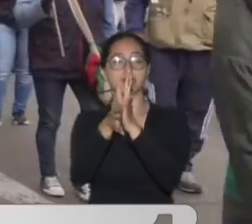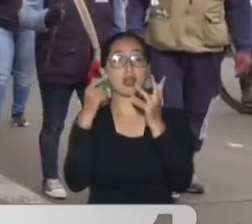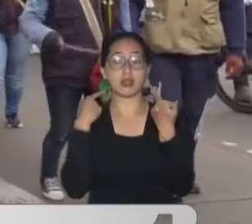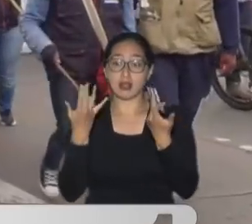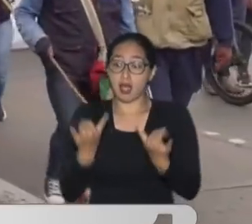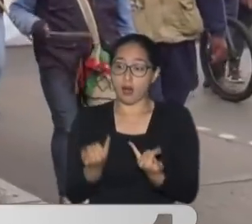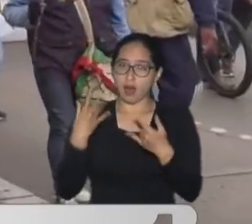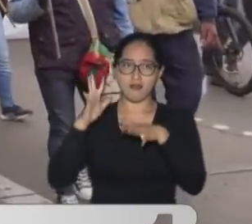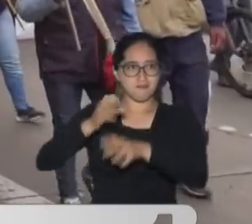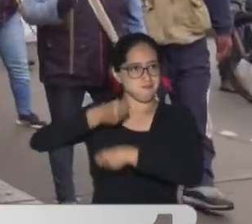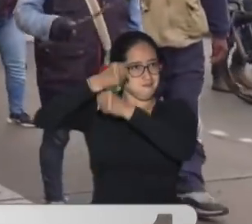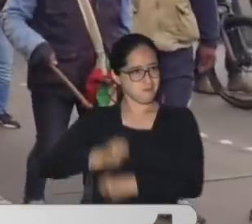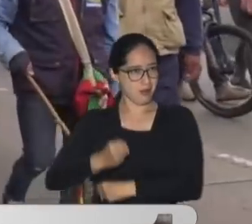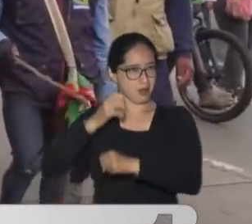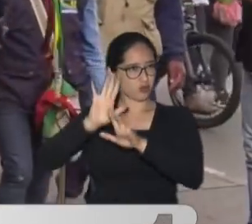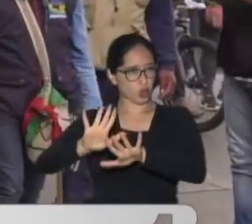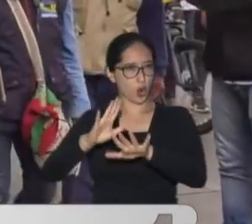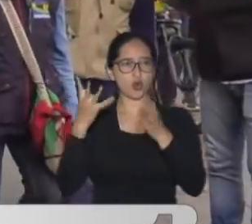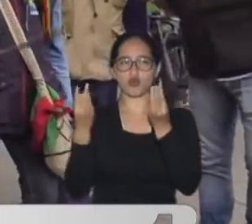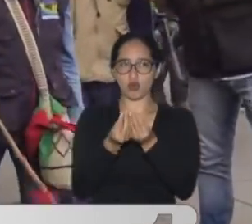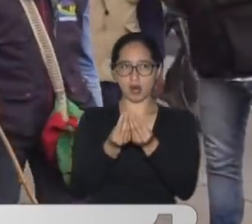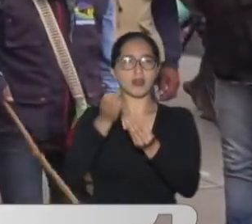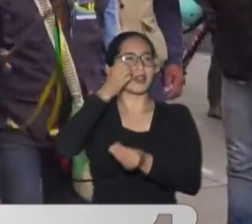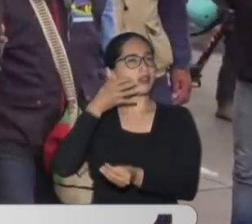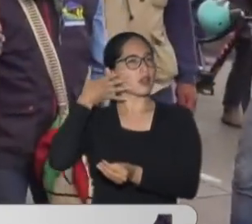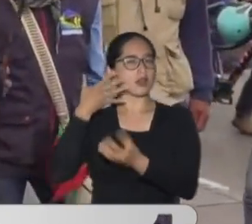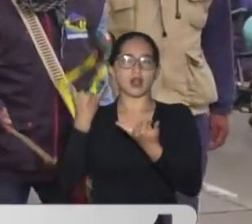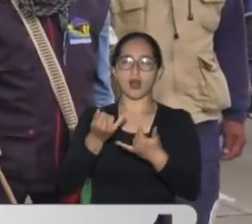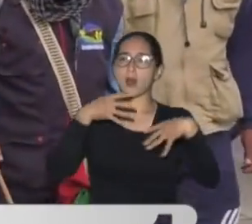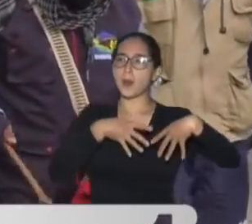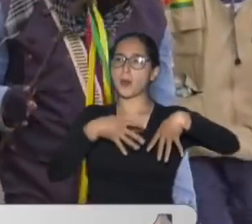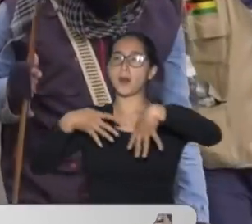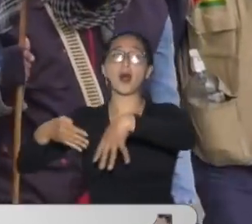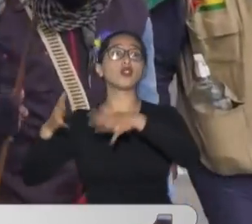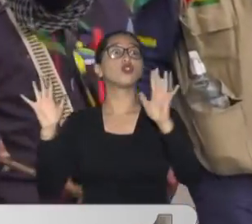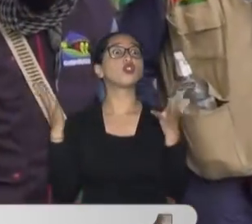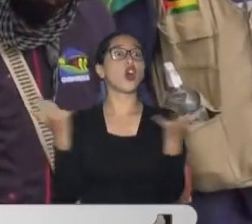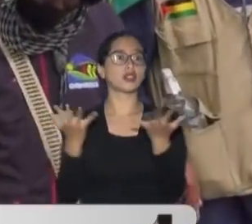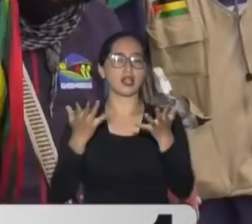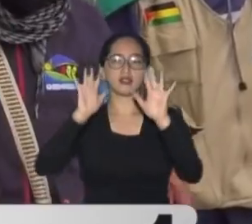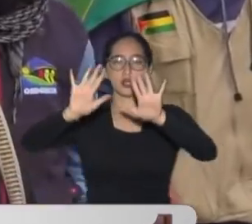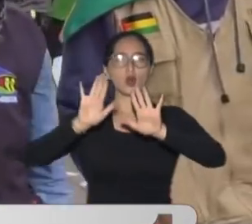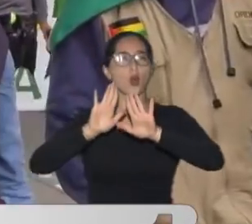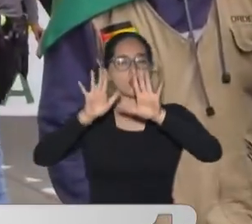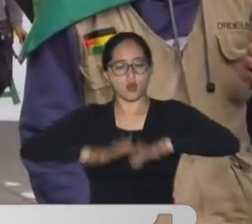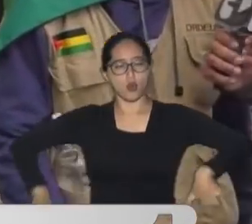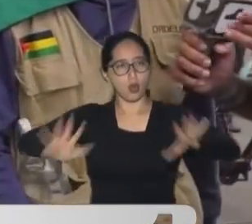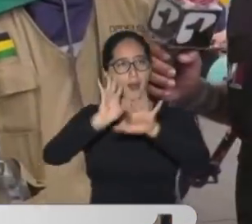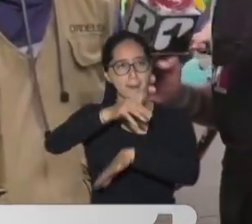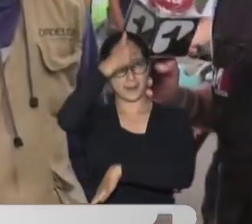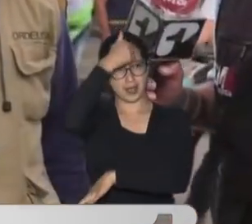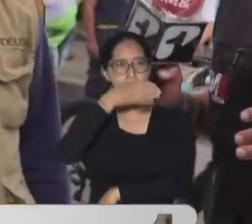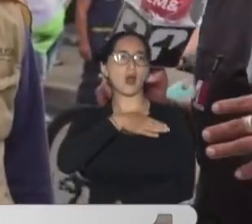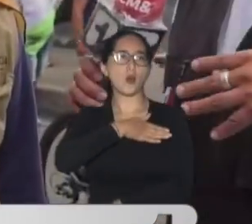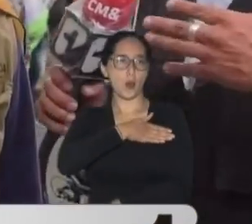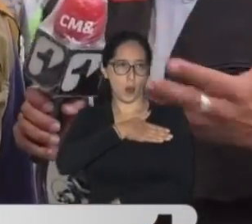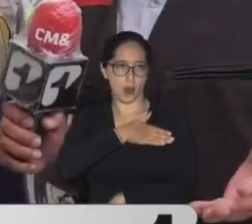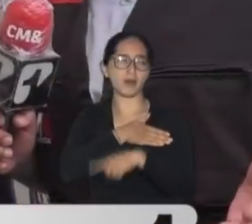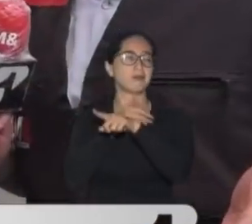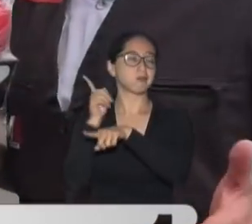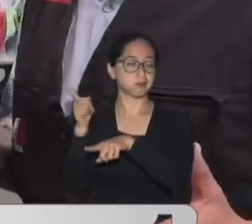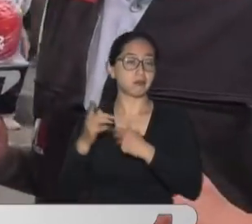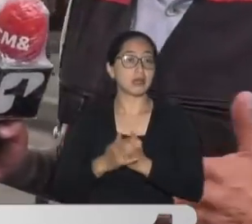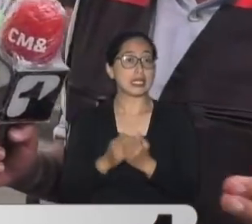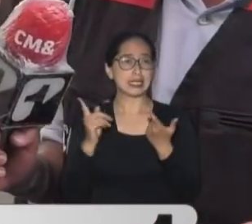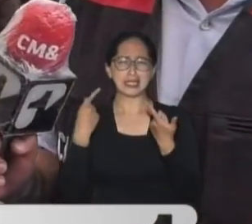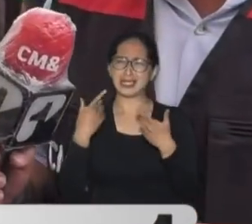de Bolívar. Bueno, ¿cuáles son el mensaje, las palabras que usted le quiere dar a los colombianos acá desde las calles cuando ustedes han ya cruzado más de